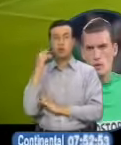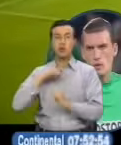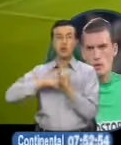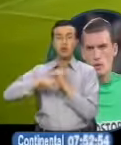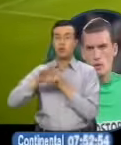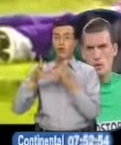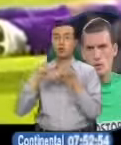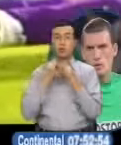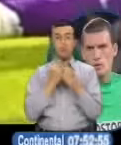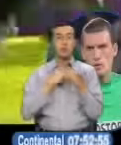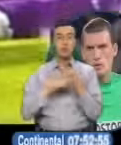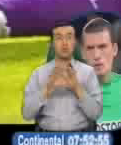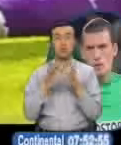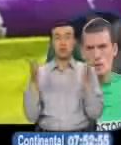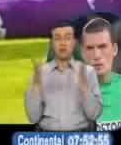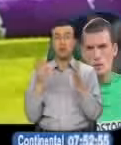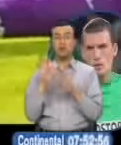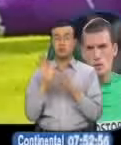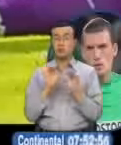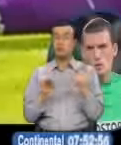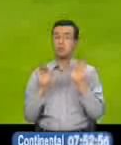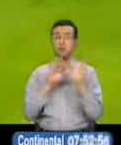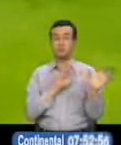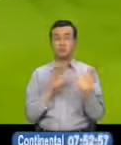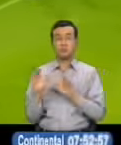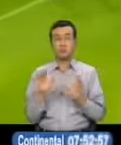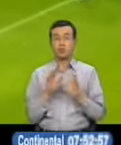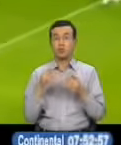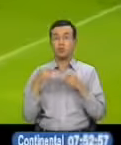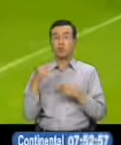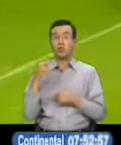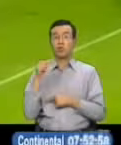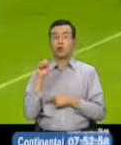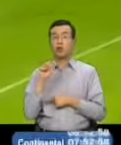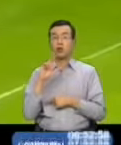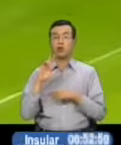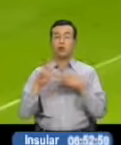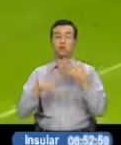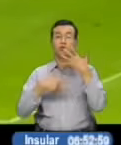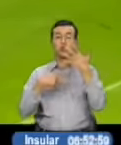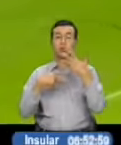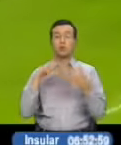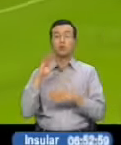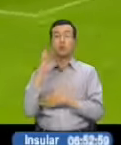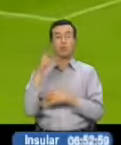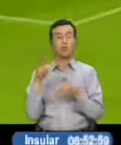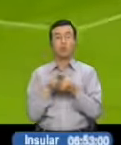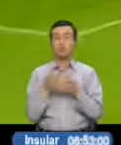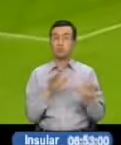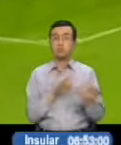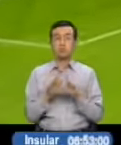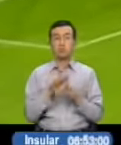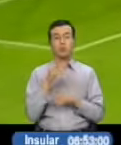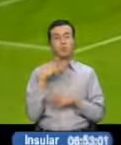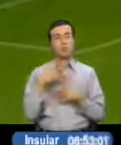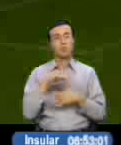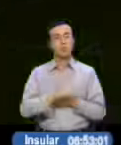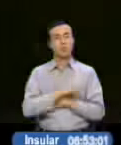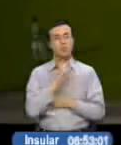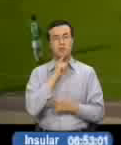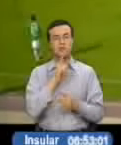en la fase de grupos y por sus espectaculares atajadas ante Huracán en octavos y Rosario Central en cuartos, que se contaron como